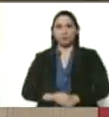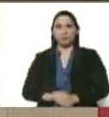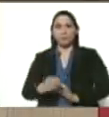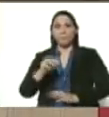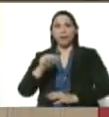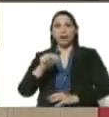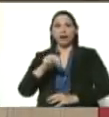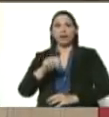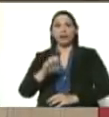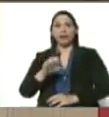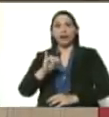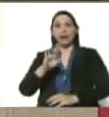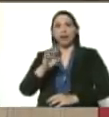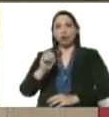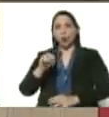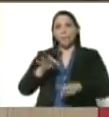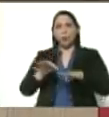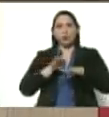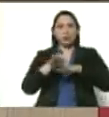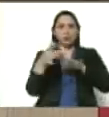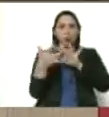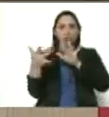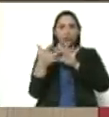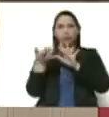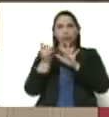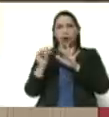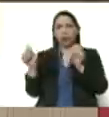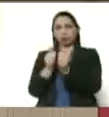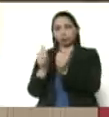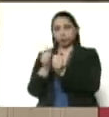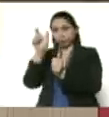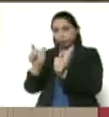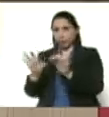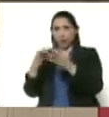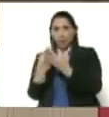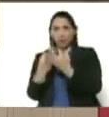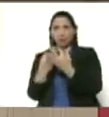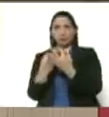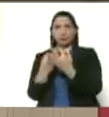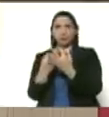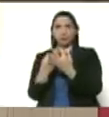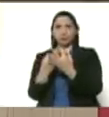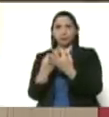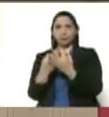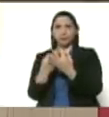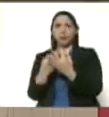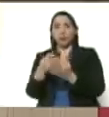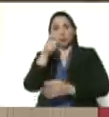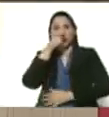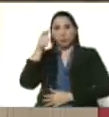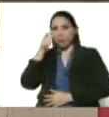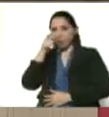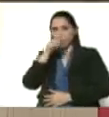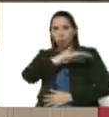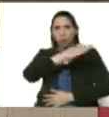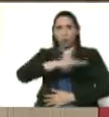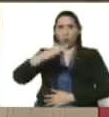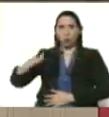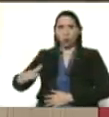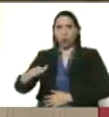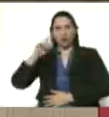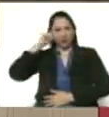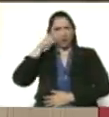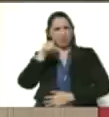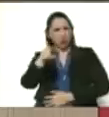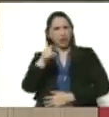Maneiro. Está en contacto con un familiar del comando de la Guardia Costera. Recordemos que